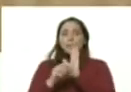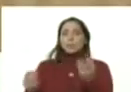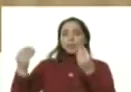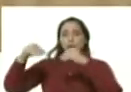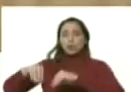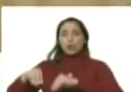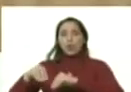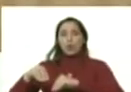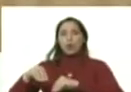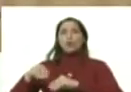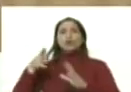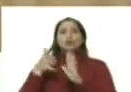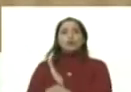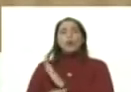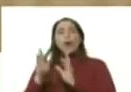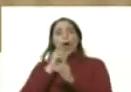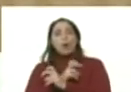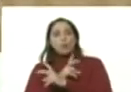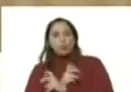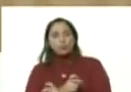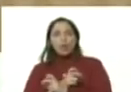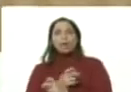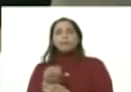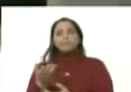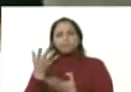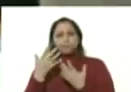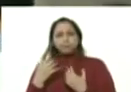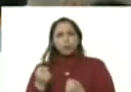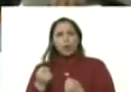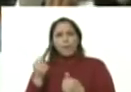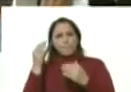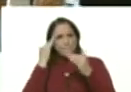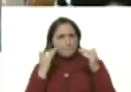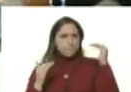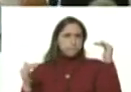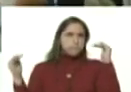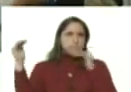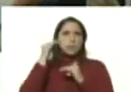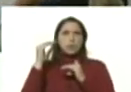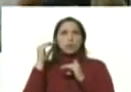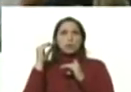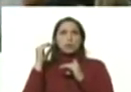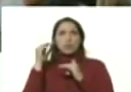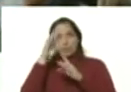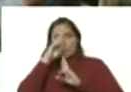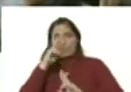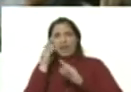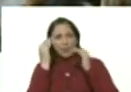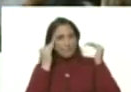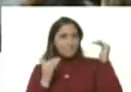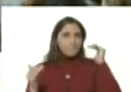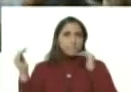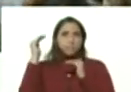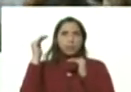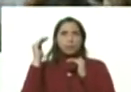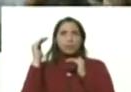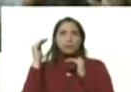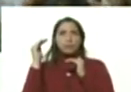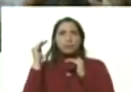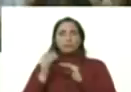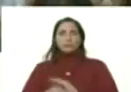sobre Relaciones Diplomáticas, a entendernos con madurez, a respetarnos con madurez y a poder entonces